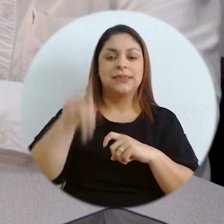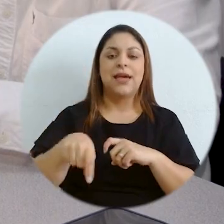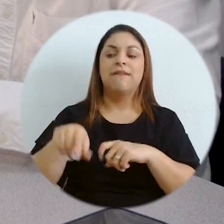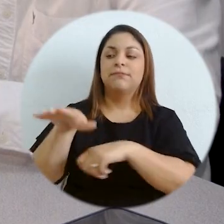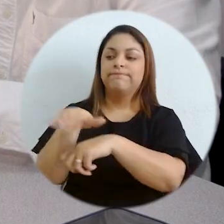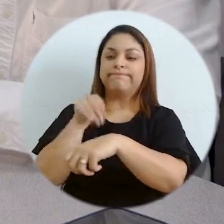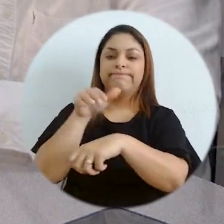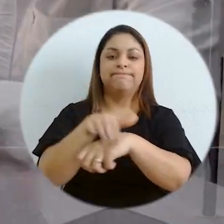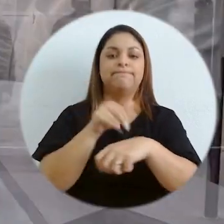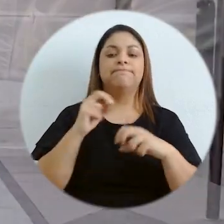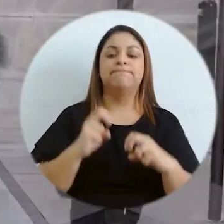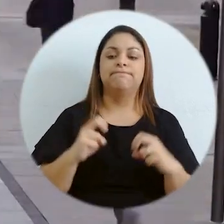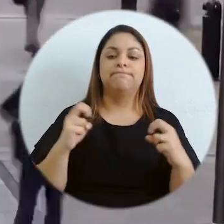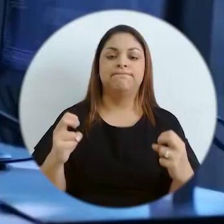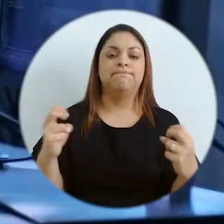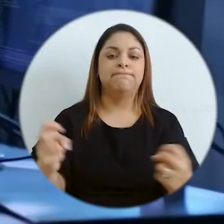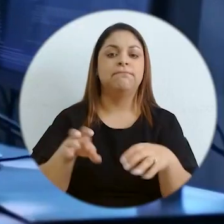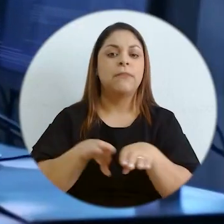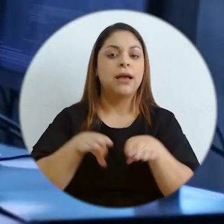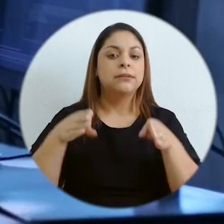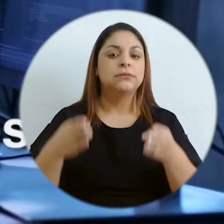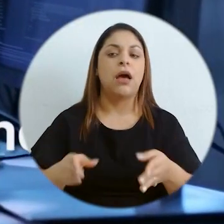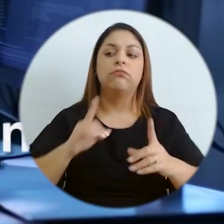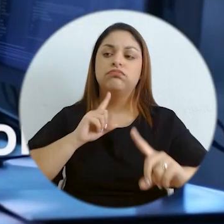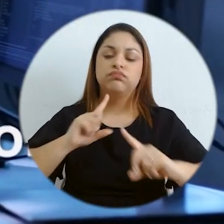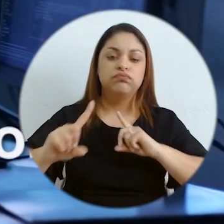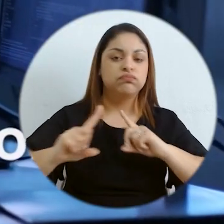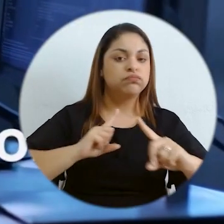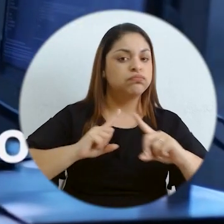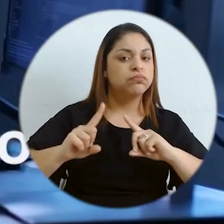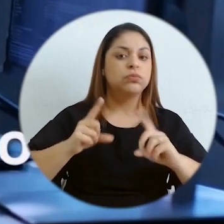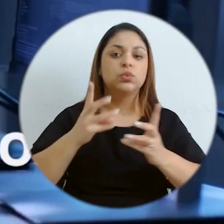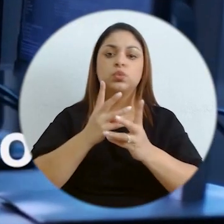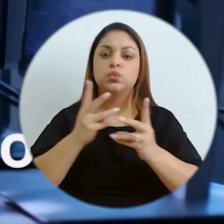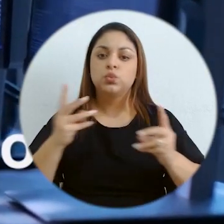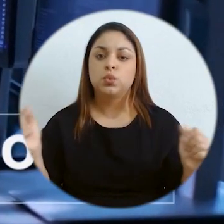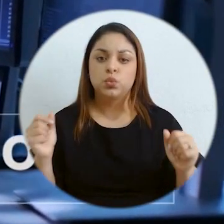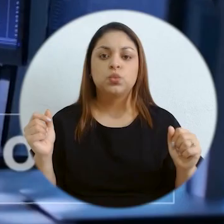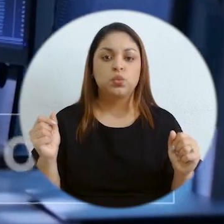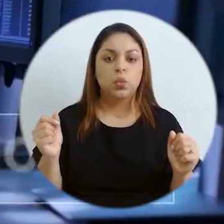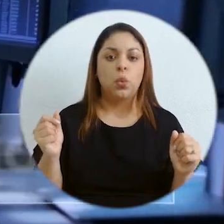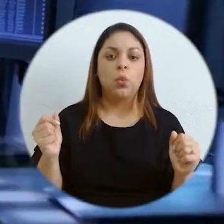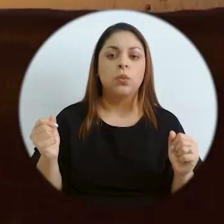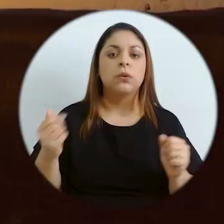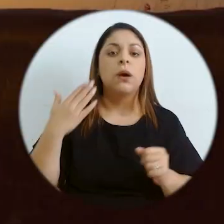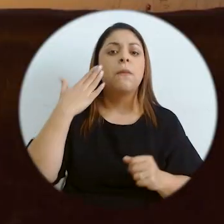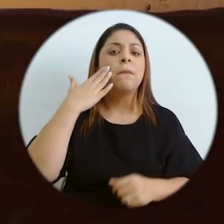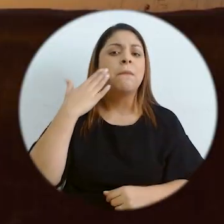red, porque al final hemos comprobado que estas acciones hacen que cada vez,